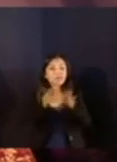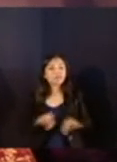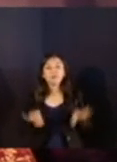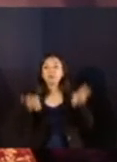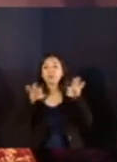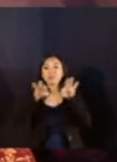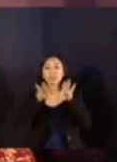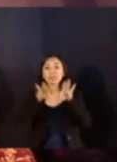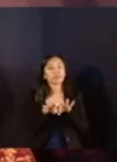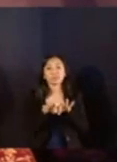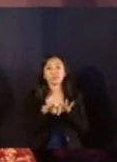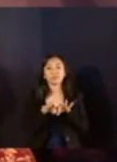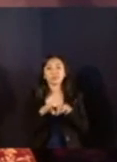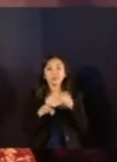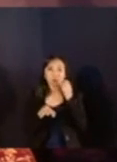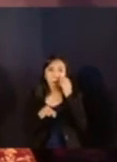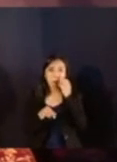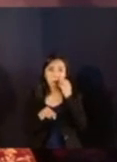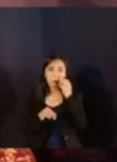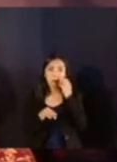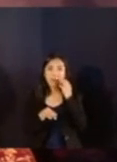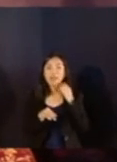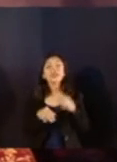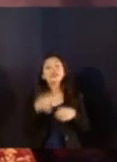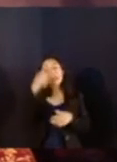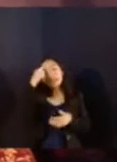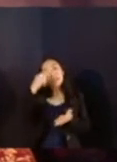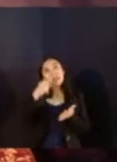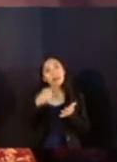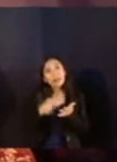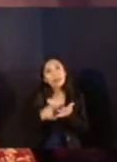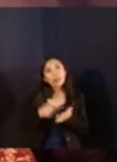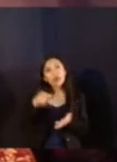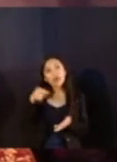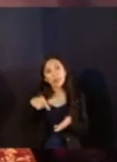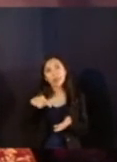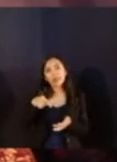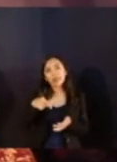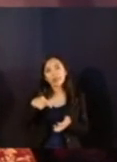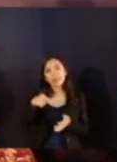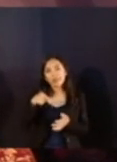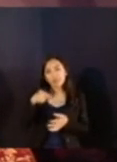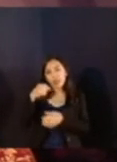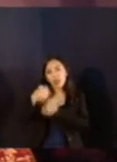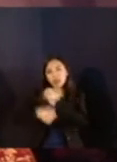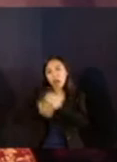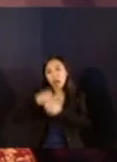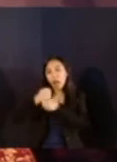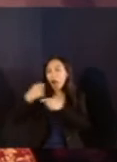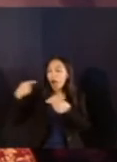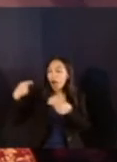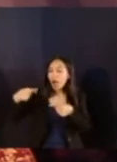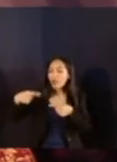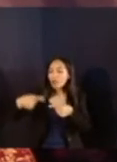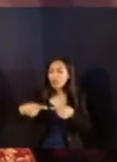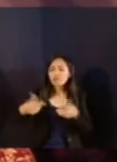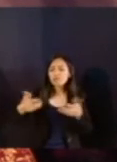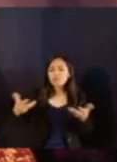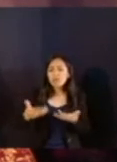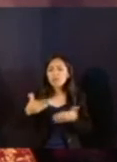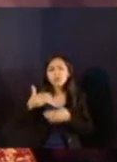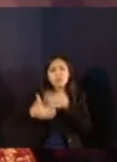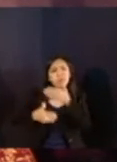muy generales hemos logrado mucho en este siglo en cuanto a alfabetización, pese a